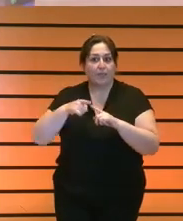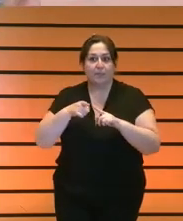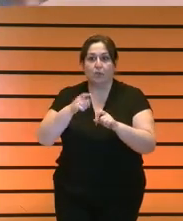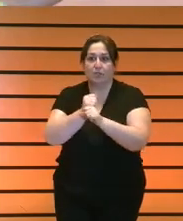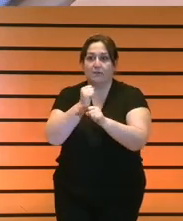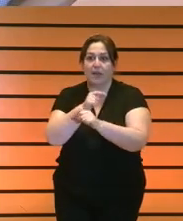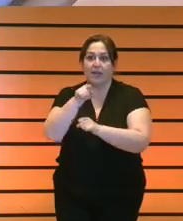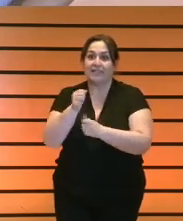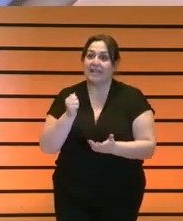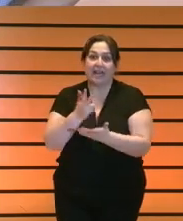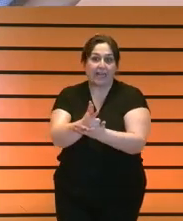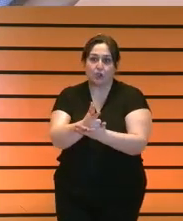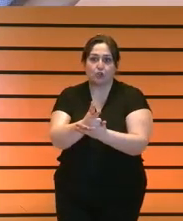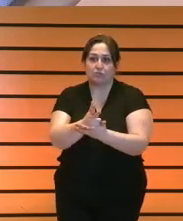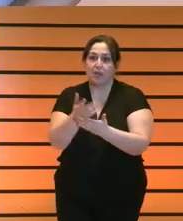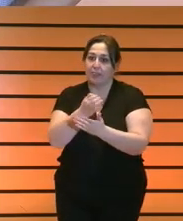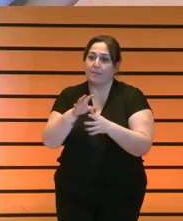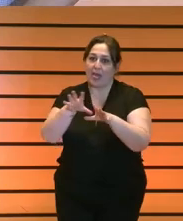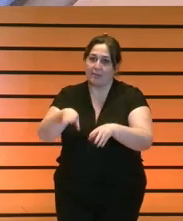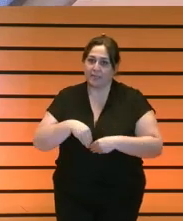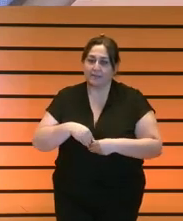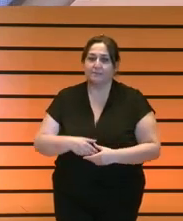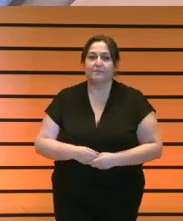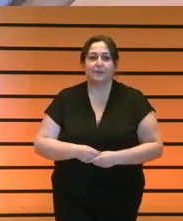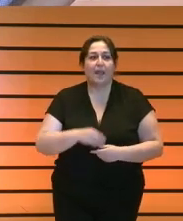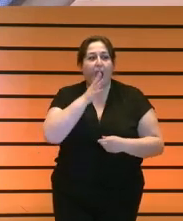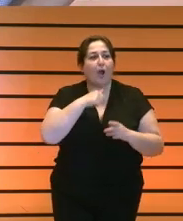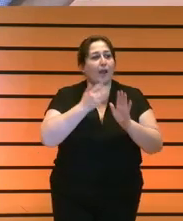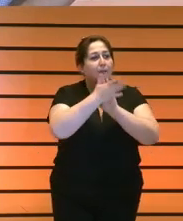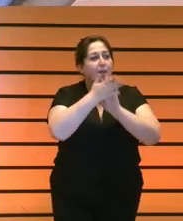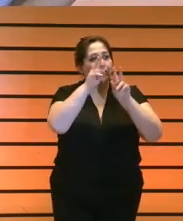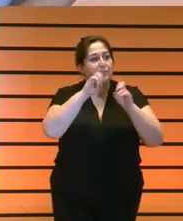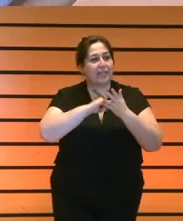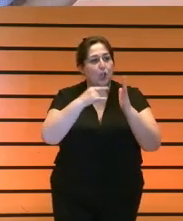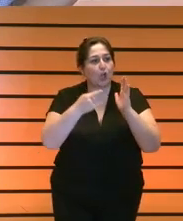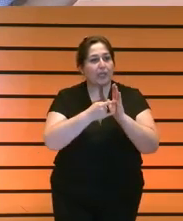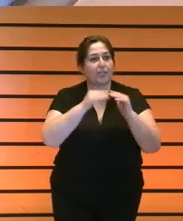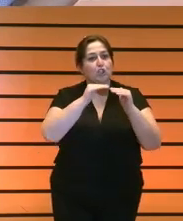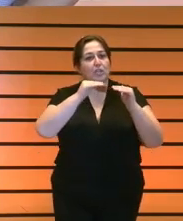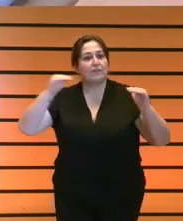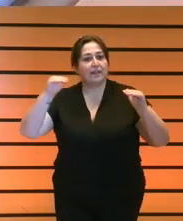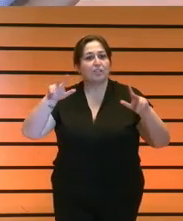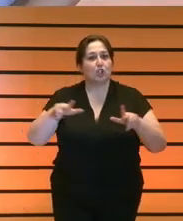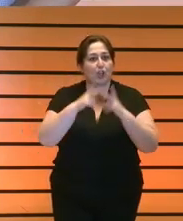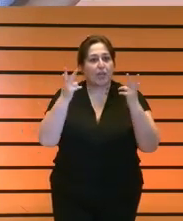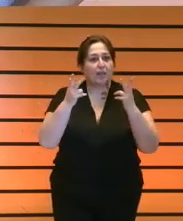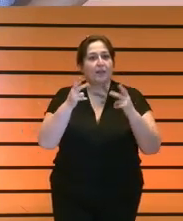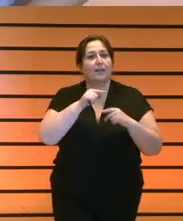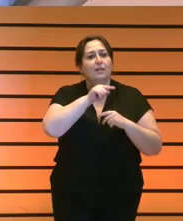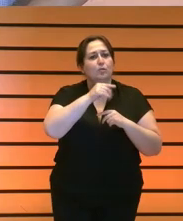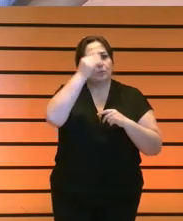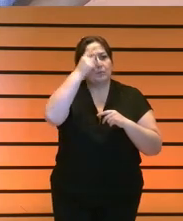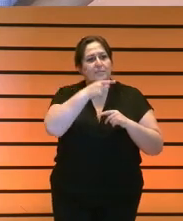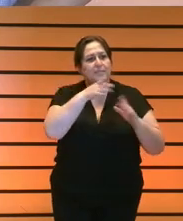este gran desafío que tenemos por delante, claro. Hablamos ahora de tecnología y sostenibilidad social. ¿De qué modo